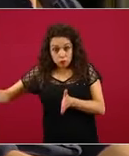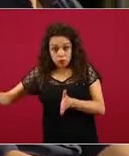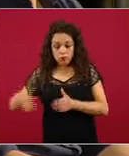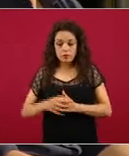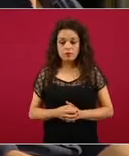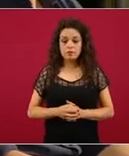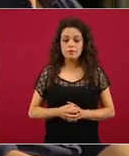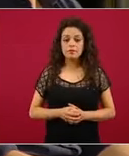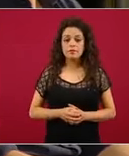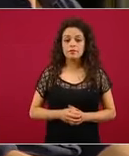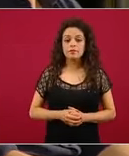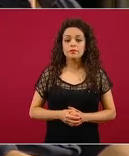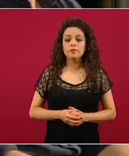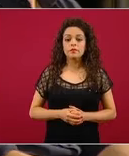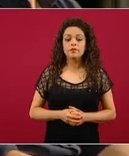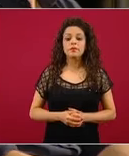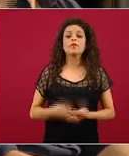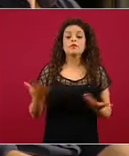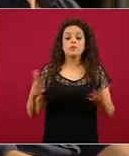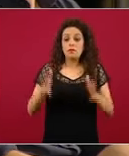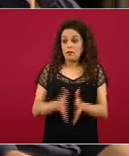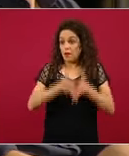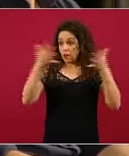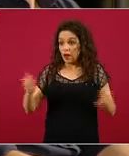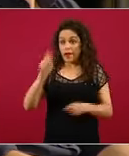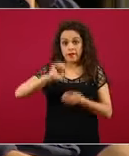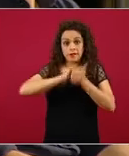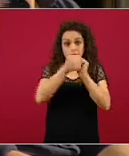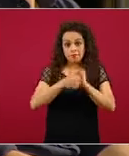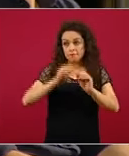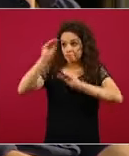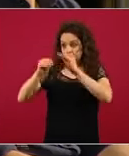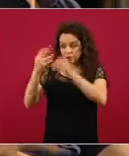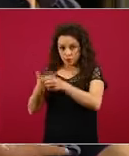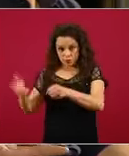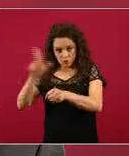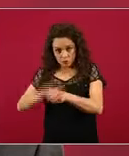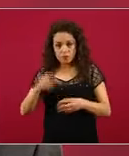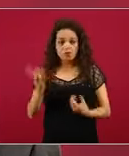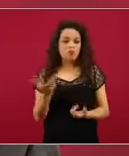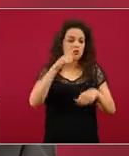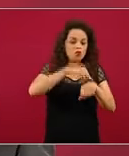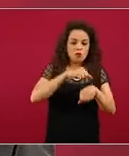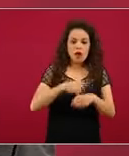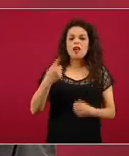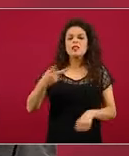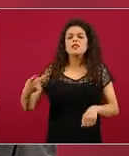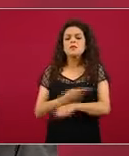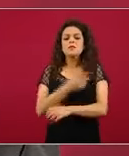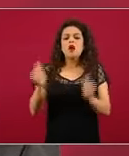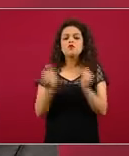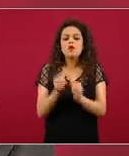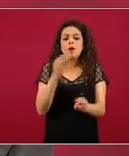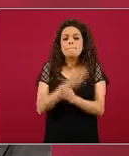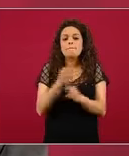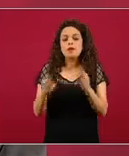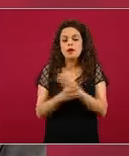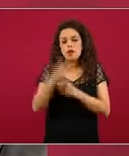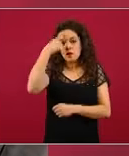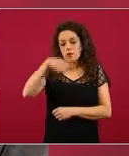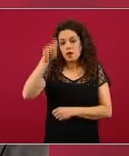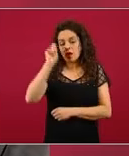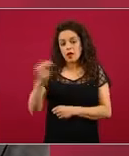ampliar la red hospitalaria y se va a ver el tema de los médicos. ¿Qué pasa con la situación de los insumos para las camas